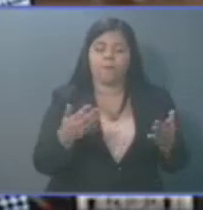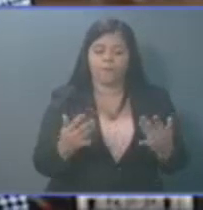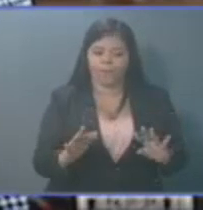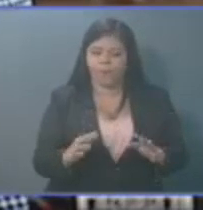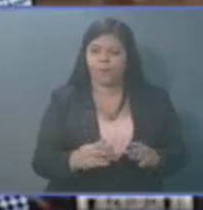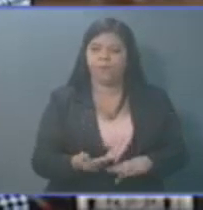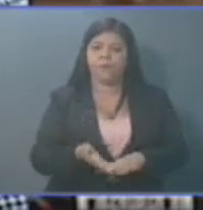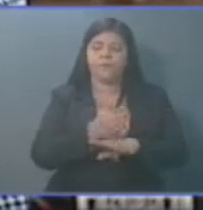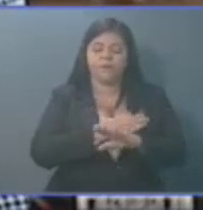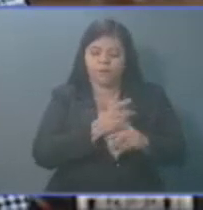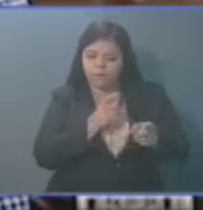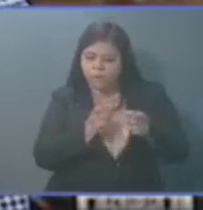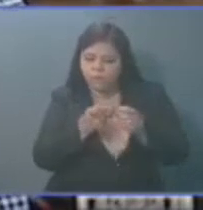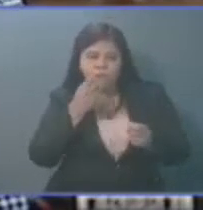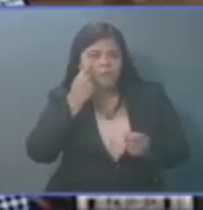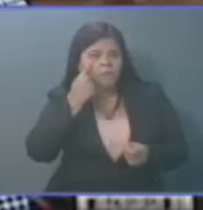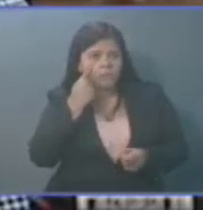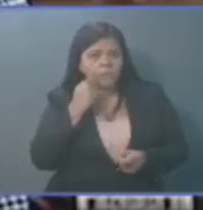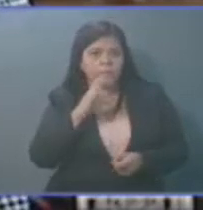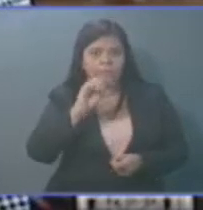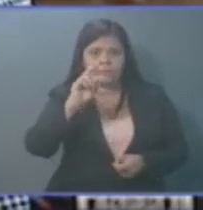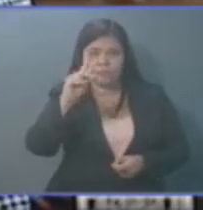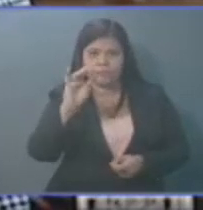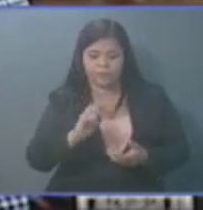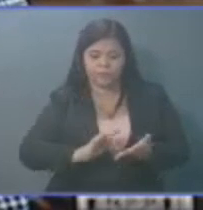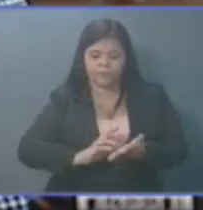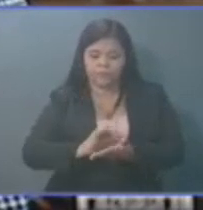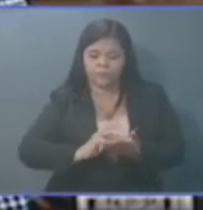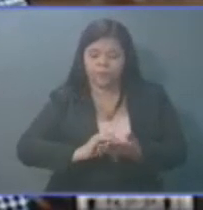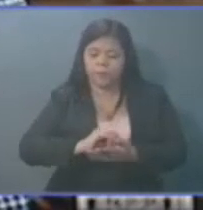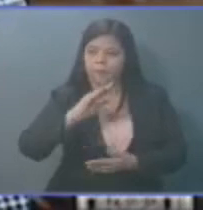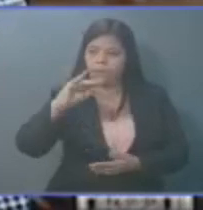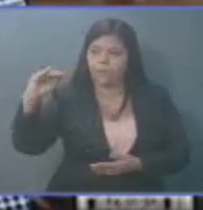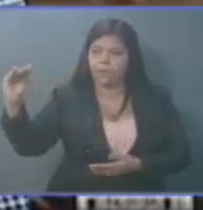debidamente auditada por la Corte de Cuentas de la República.